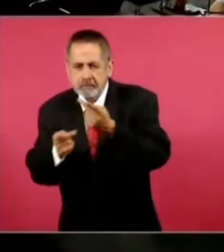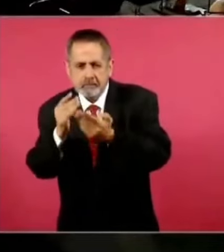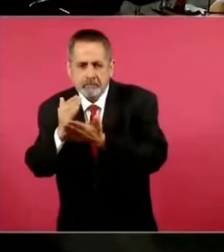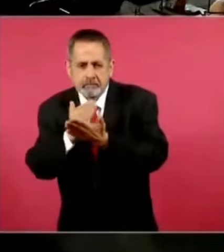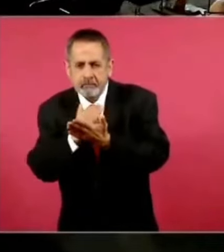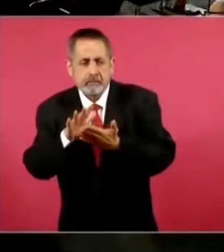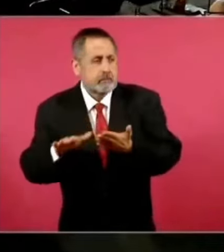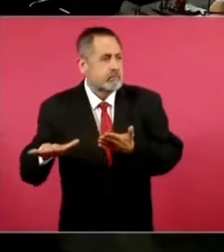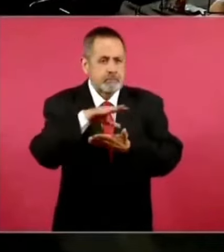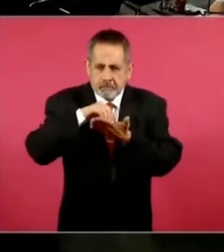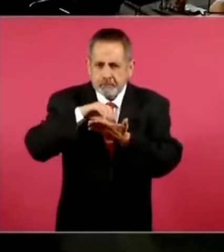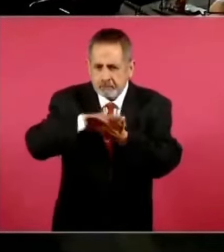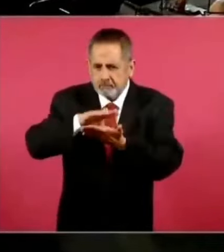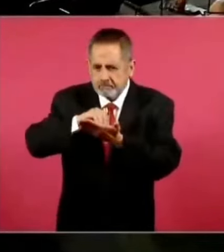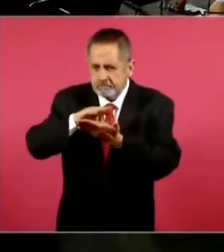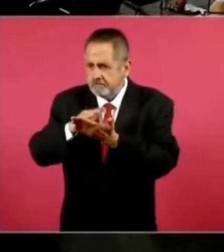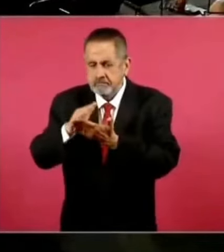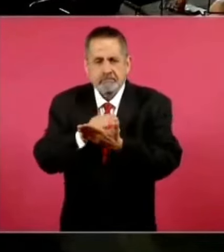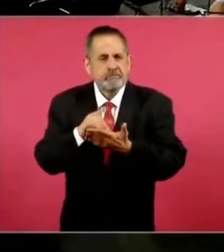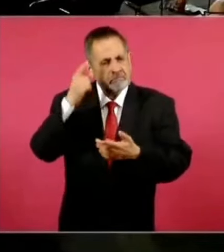levantando, creo que ayudó el CONACYT,